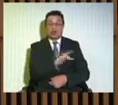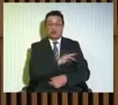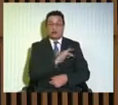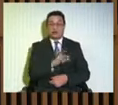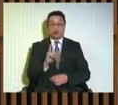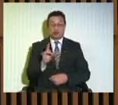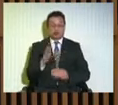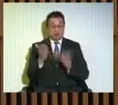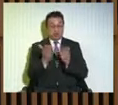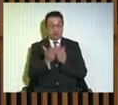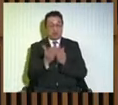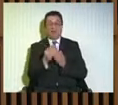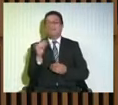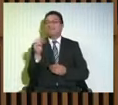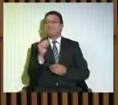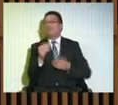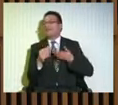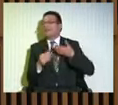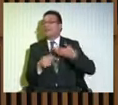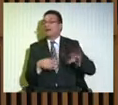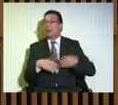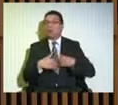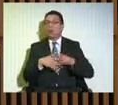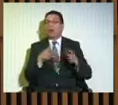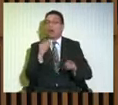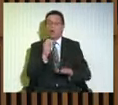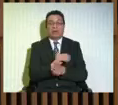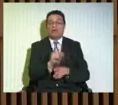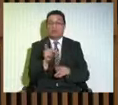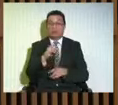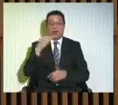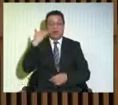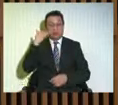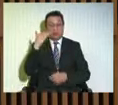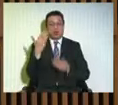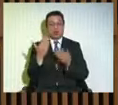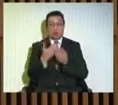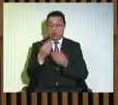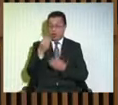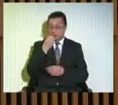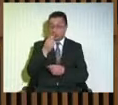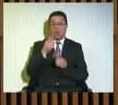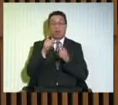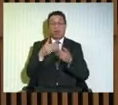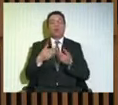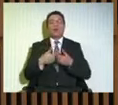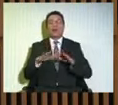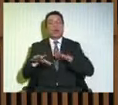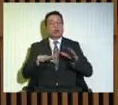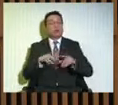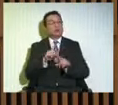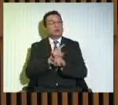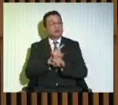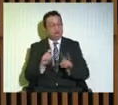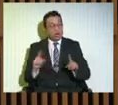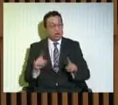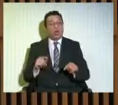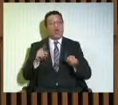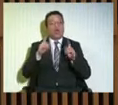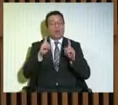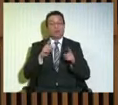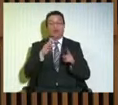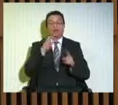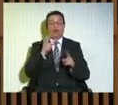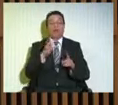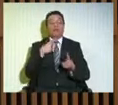ser un estudiante y no por ser un niño que come en un colegio, va a recibir cualquier cosa, simplemente porque es